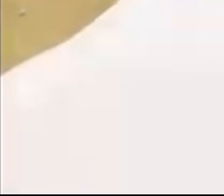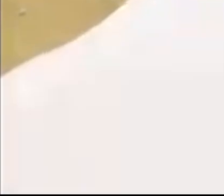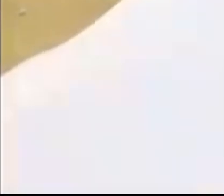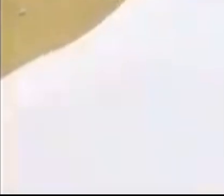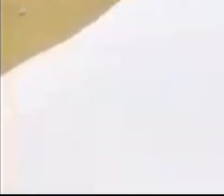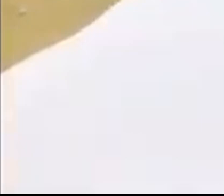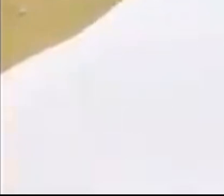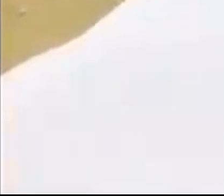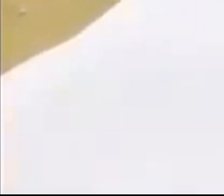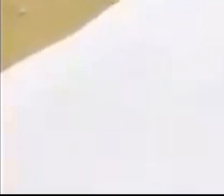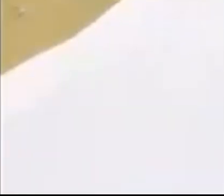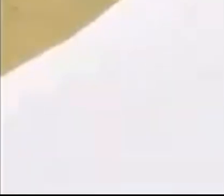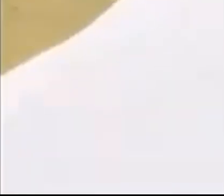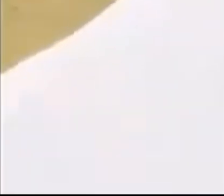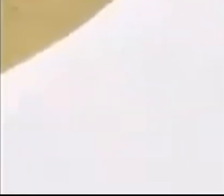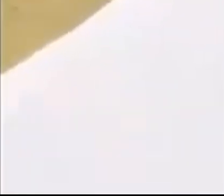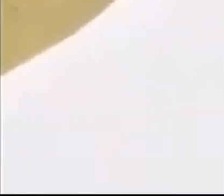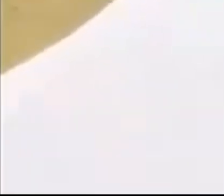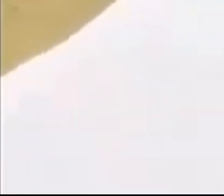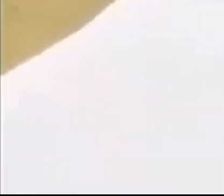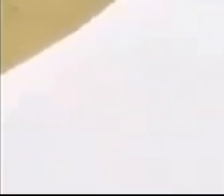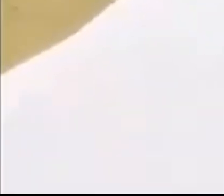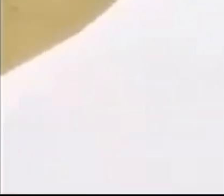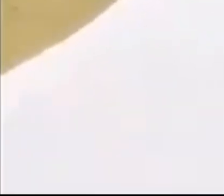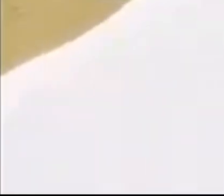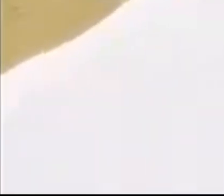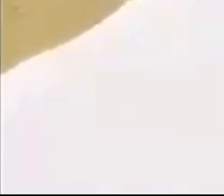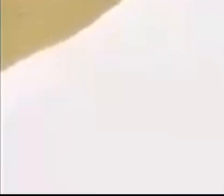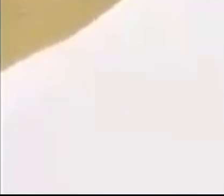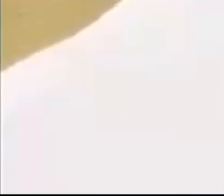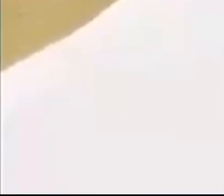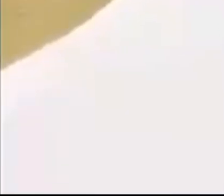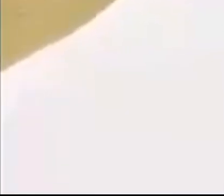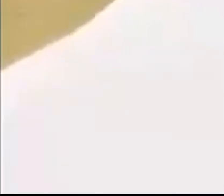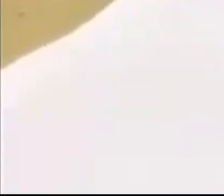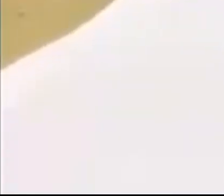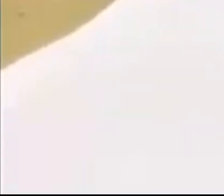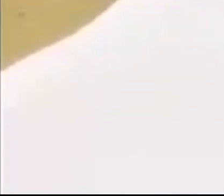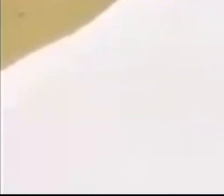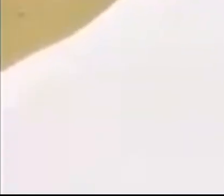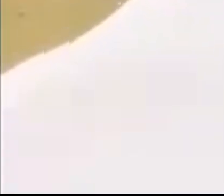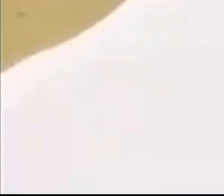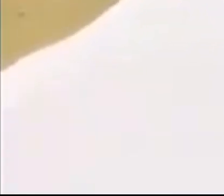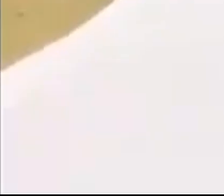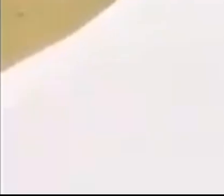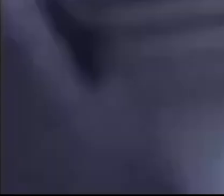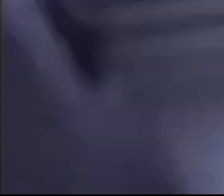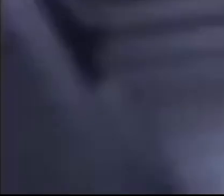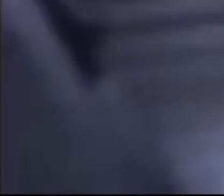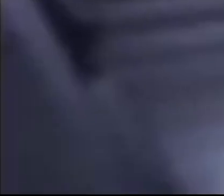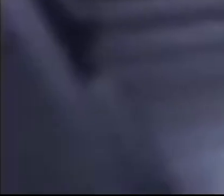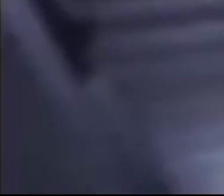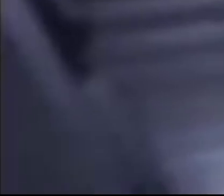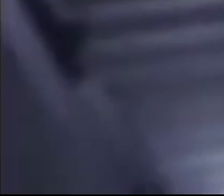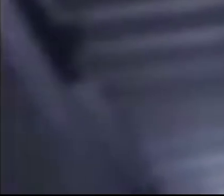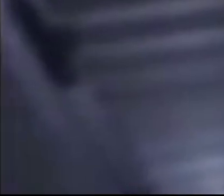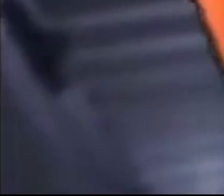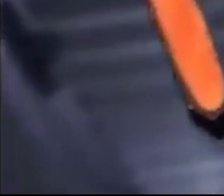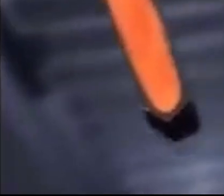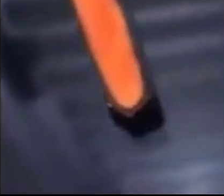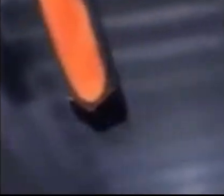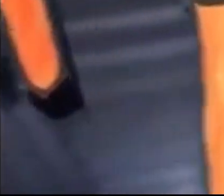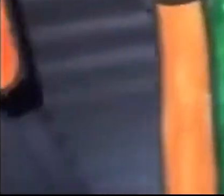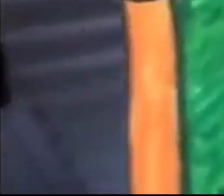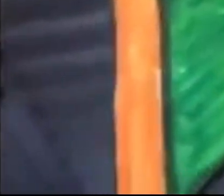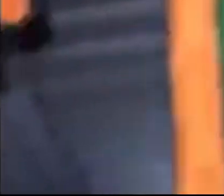trabajadora, llevando en su espalda historia y su cultura en la máxima expresión. De esta manera llevo conmigo 3 culturas, 3 aromas